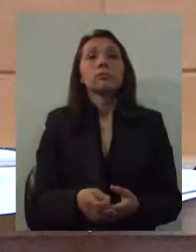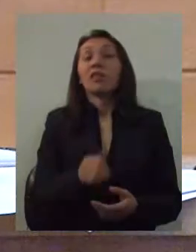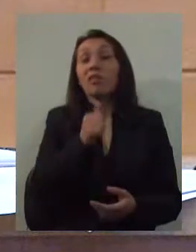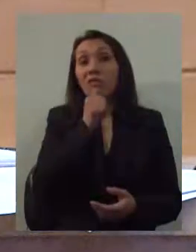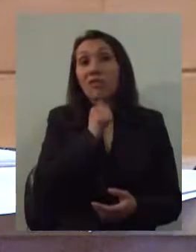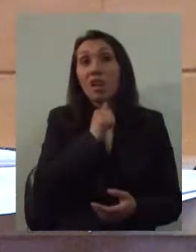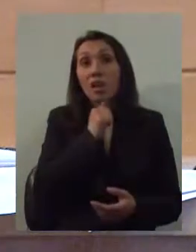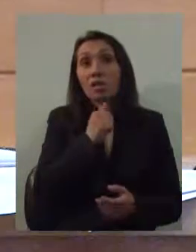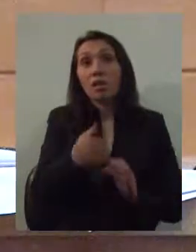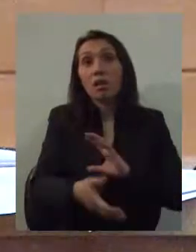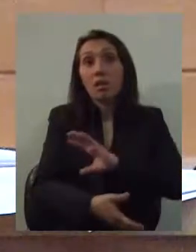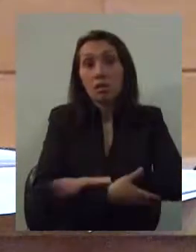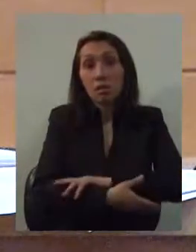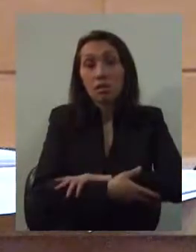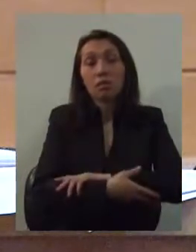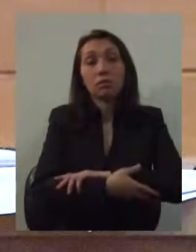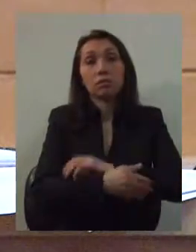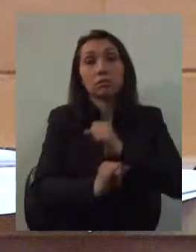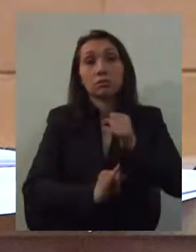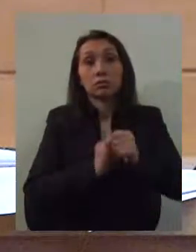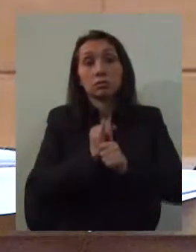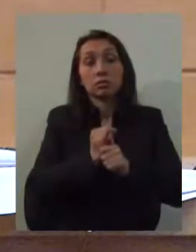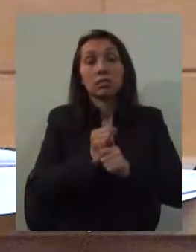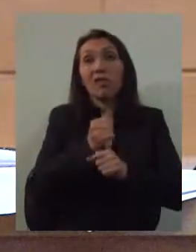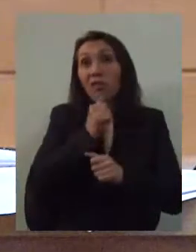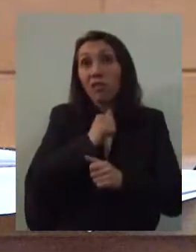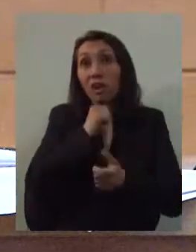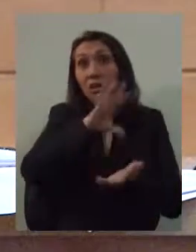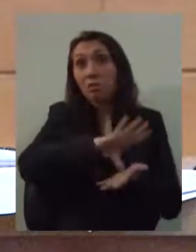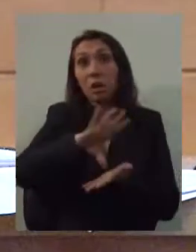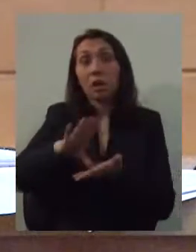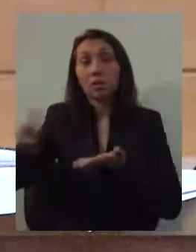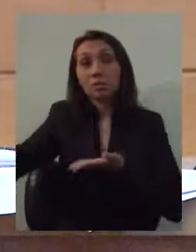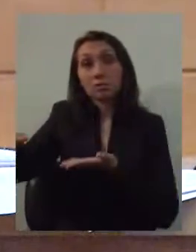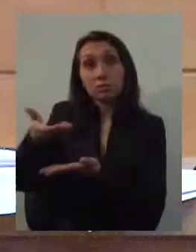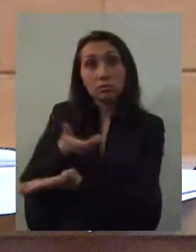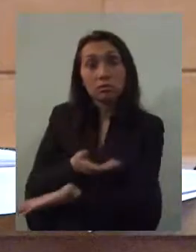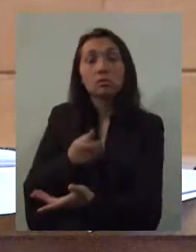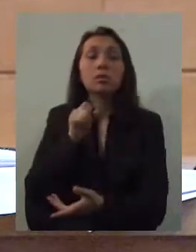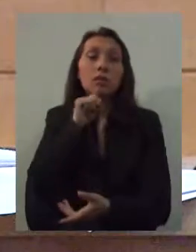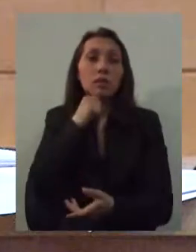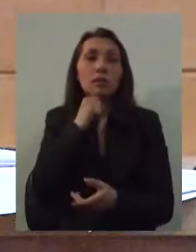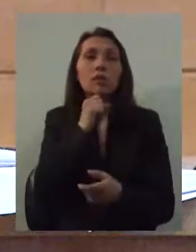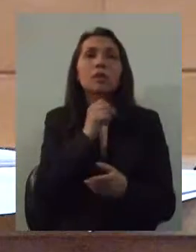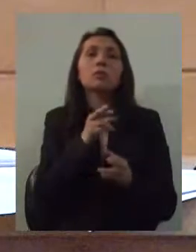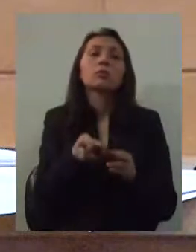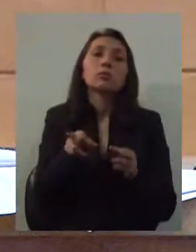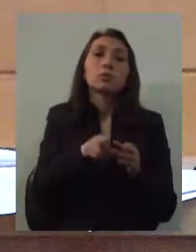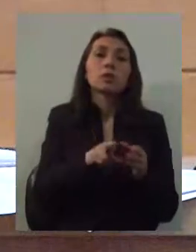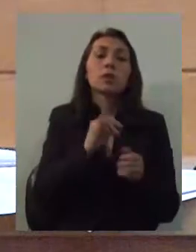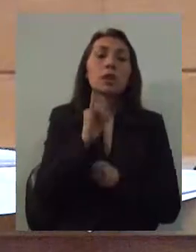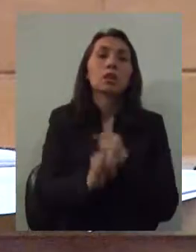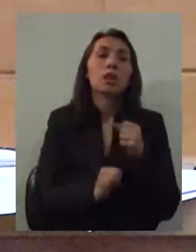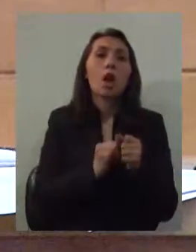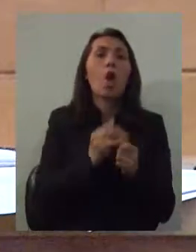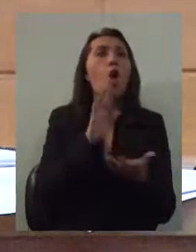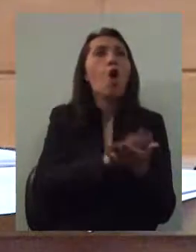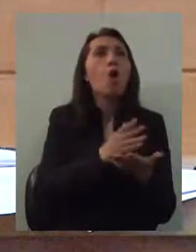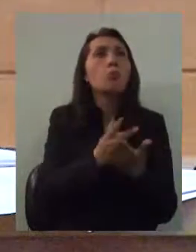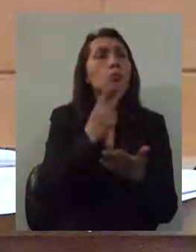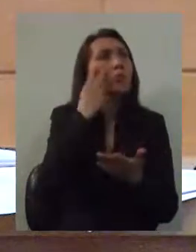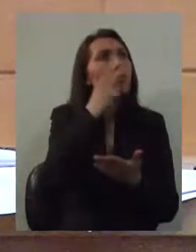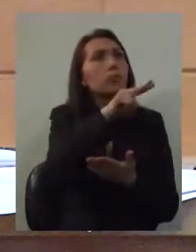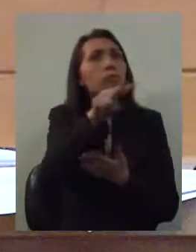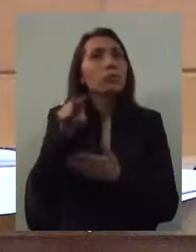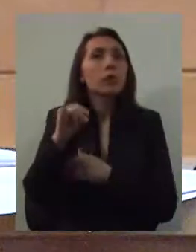de tratados y a falta de reciprocidad se utiliza el sistema de la regularidad internacional.